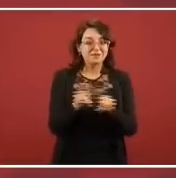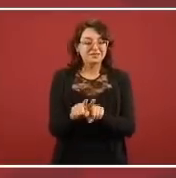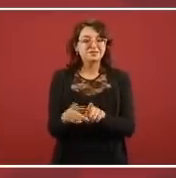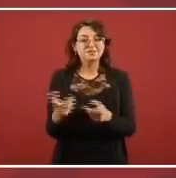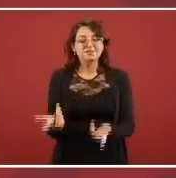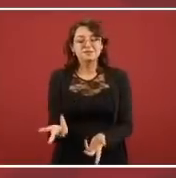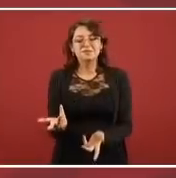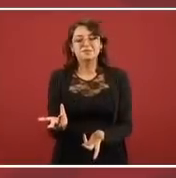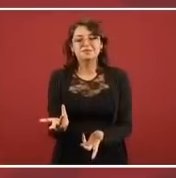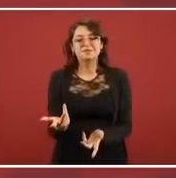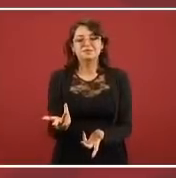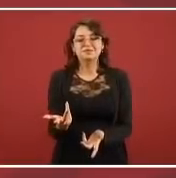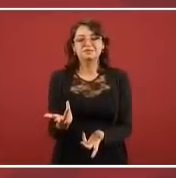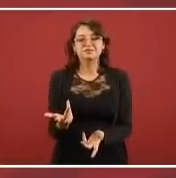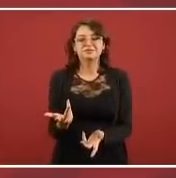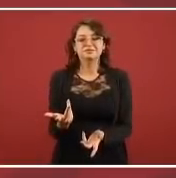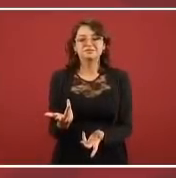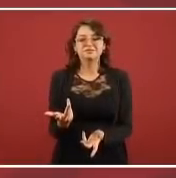Y